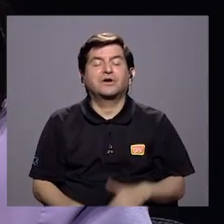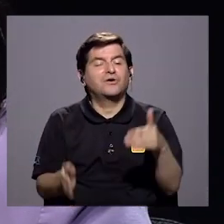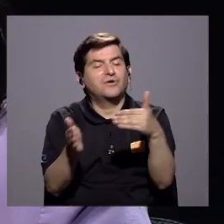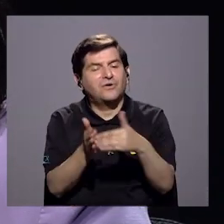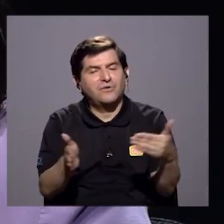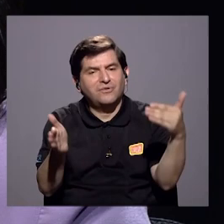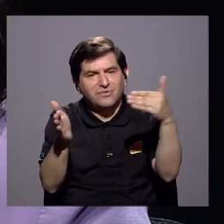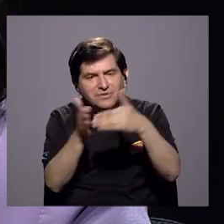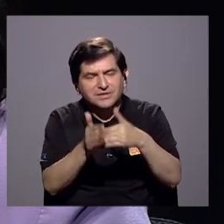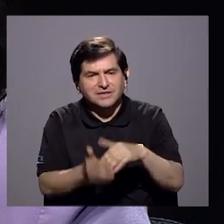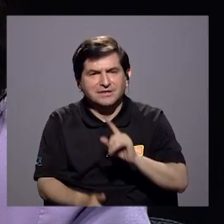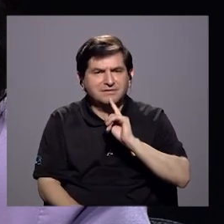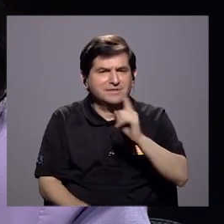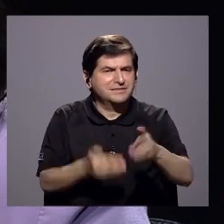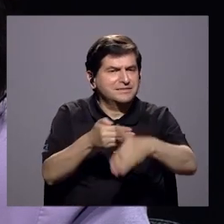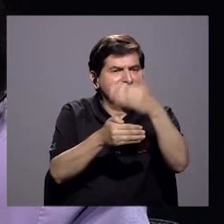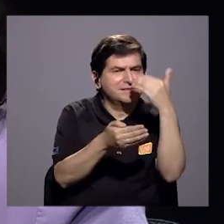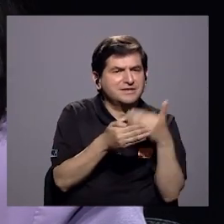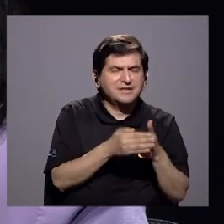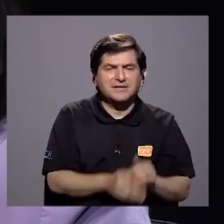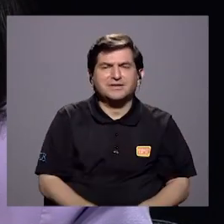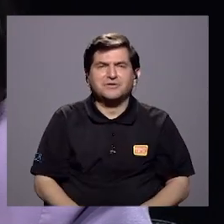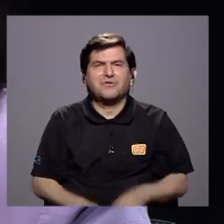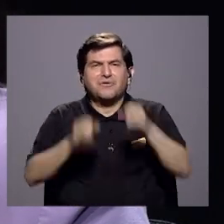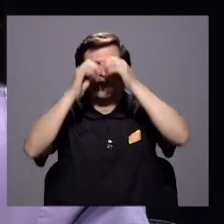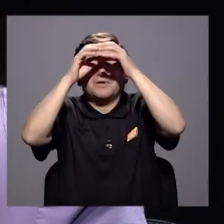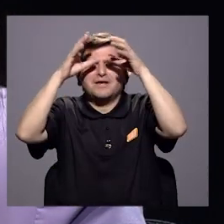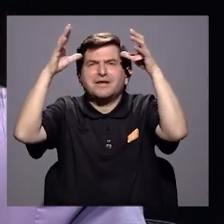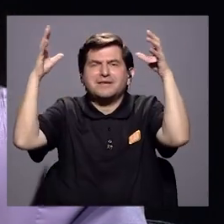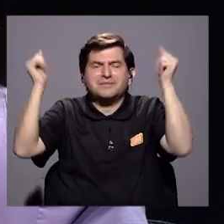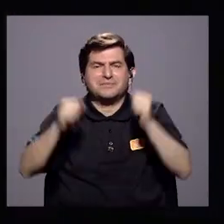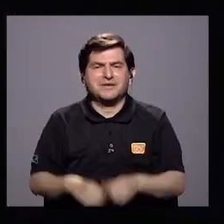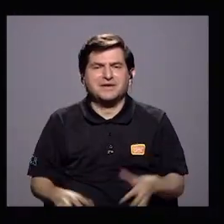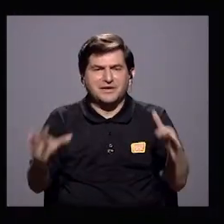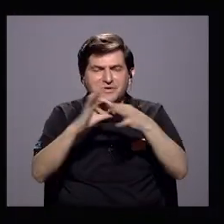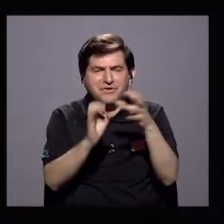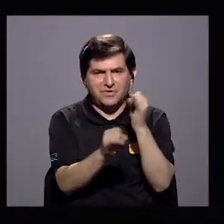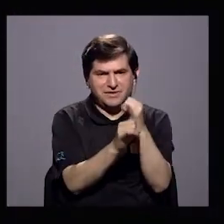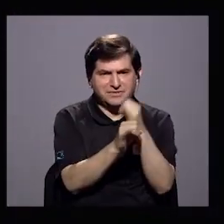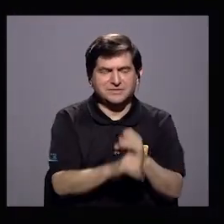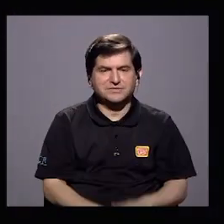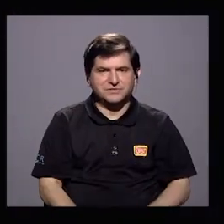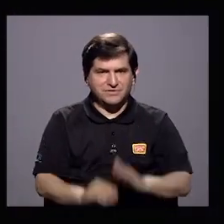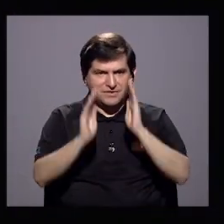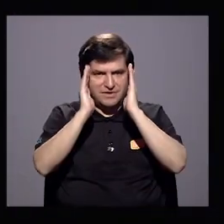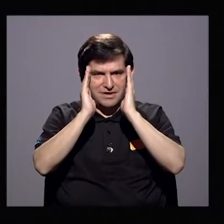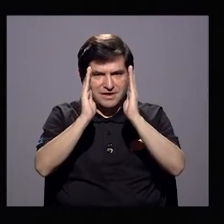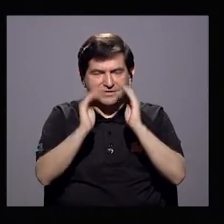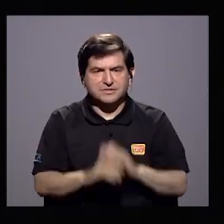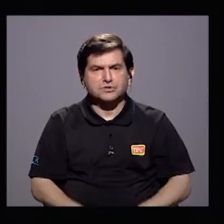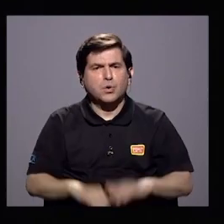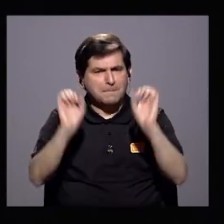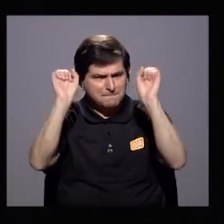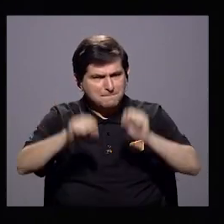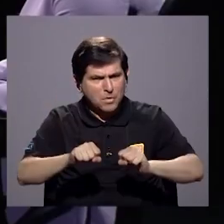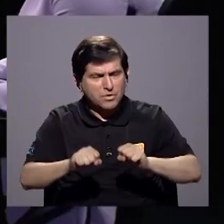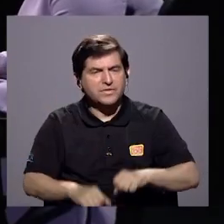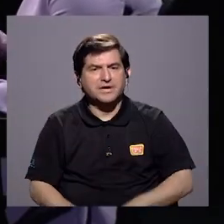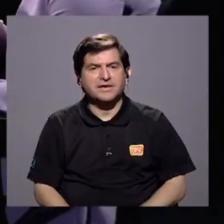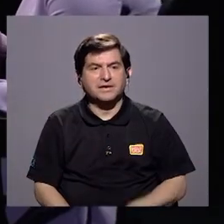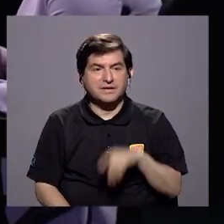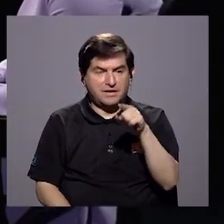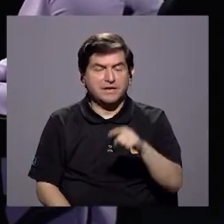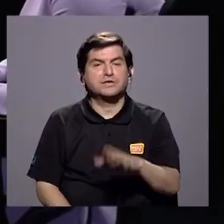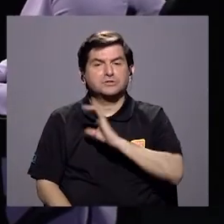ahí, volviendo un poco, Marlon, a lo que usted decía de cuál es el imaginario colectivo de Japteva, la atención que recibieron esos buques, o sea, sí se puede, Andrea, fue